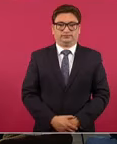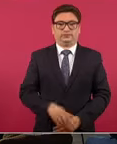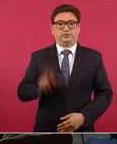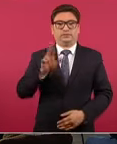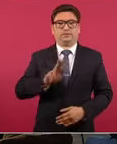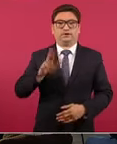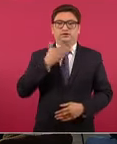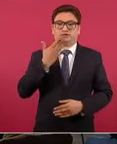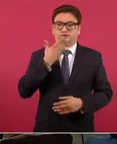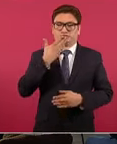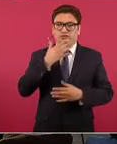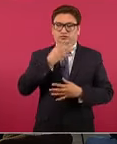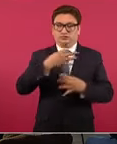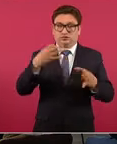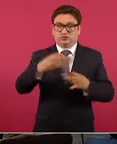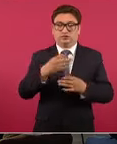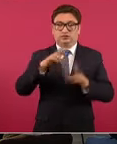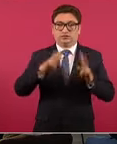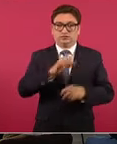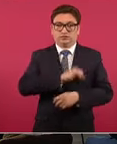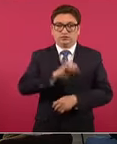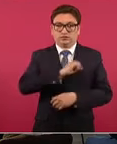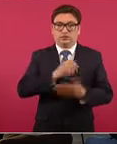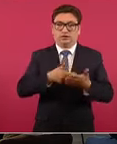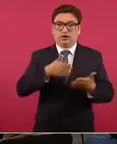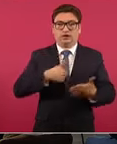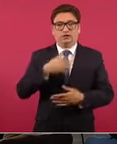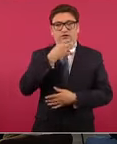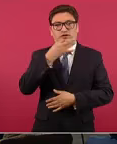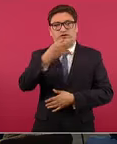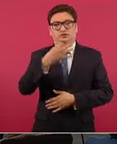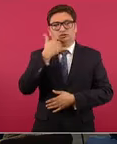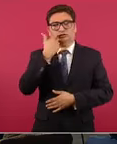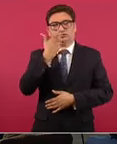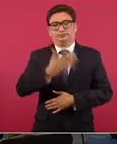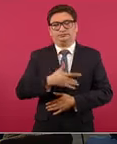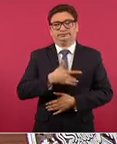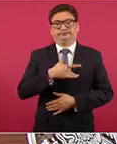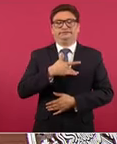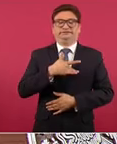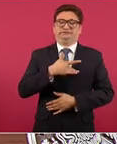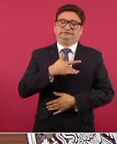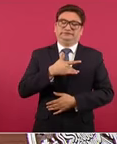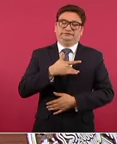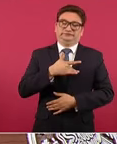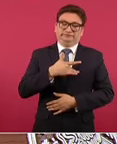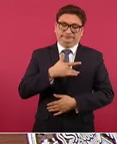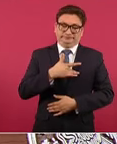expresar me más profundo